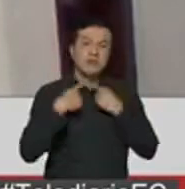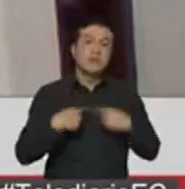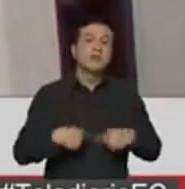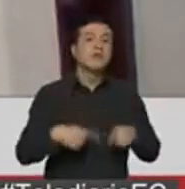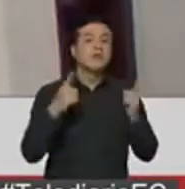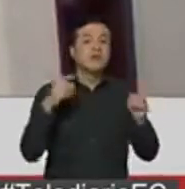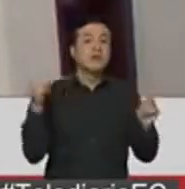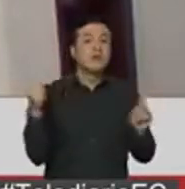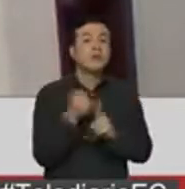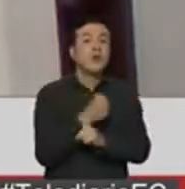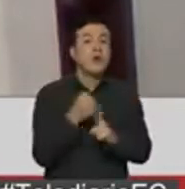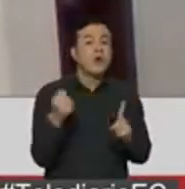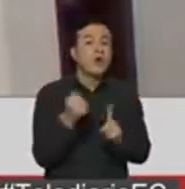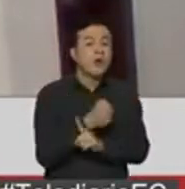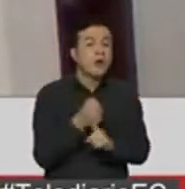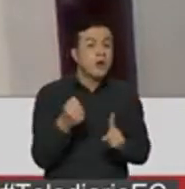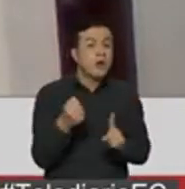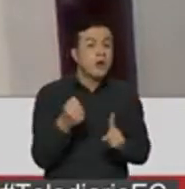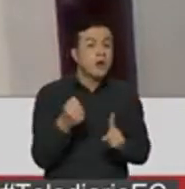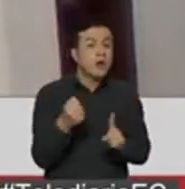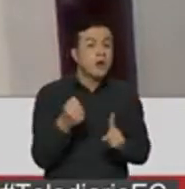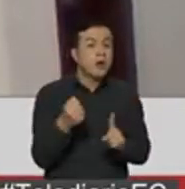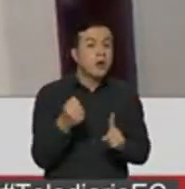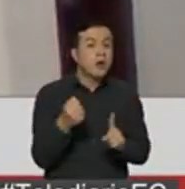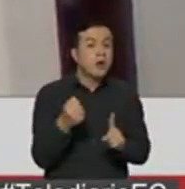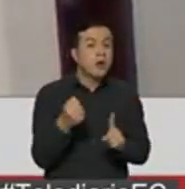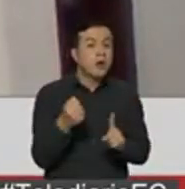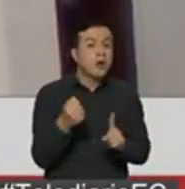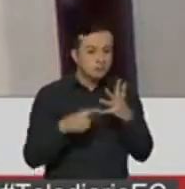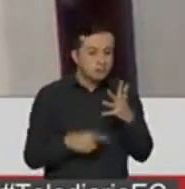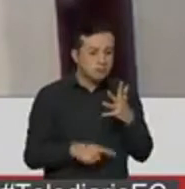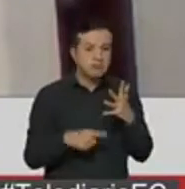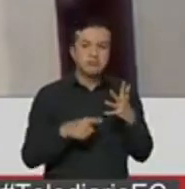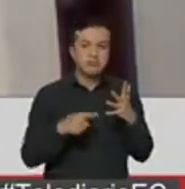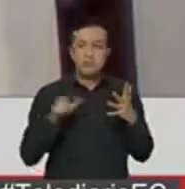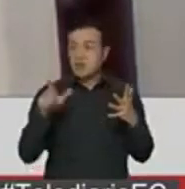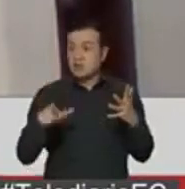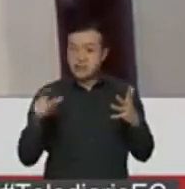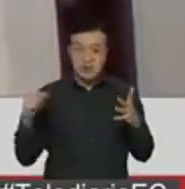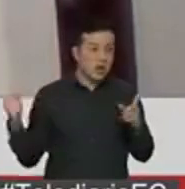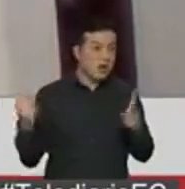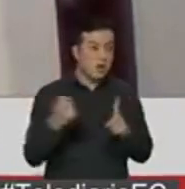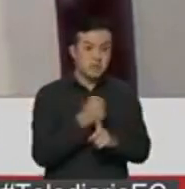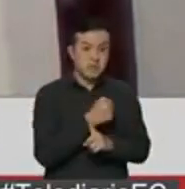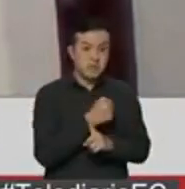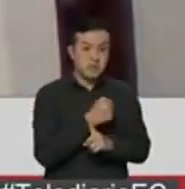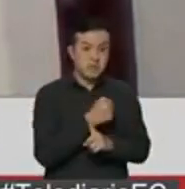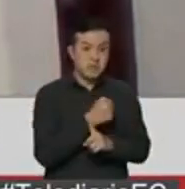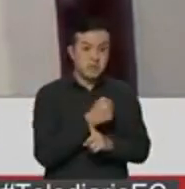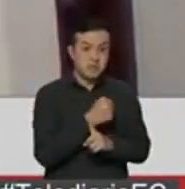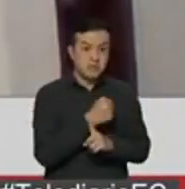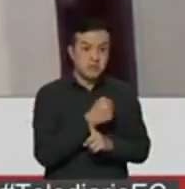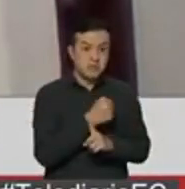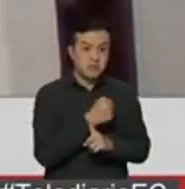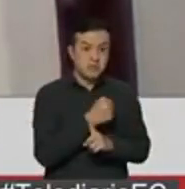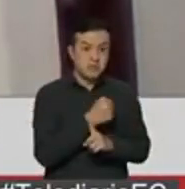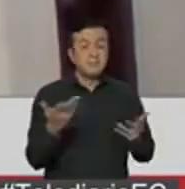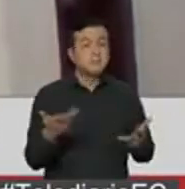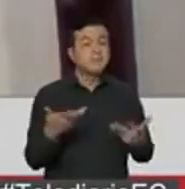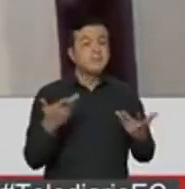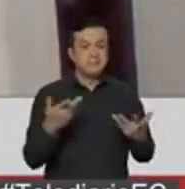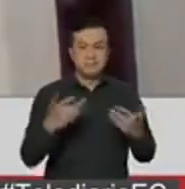la violencia física, y esto incluye todo el tipo de incapacidad que el agresor pudo haber provocado a la víctima, para lo cual